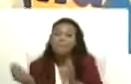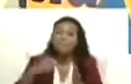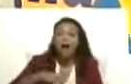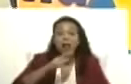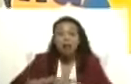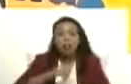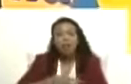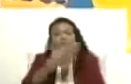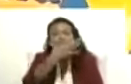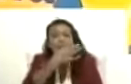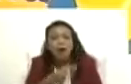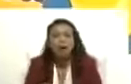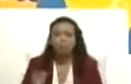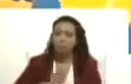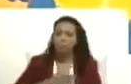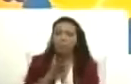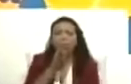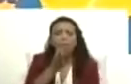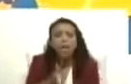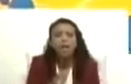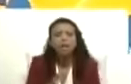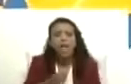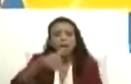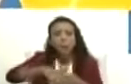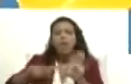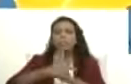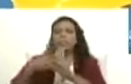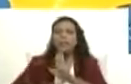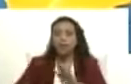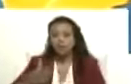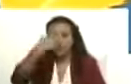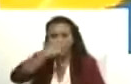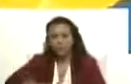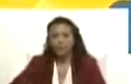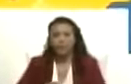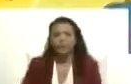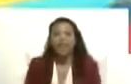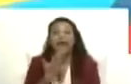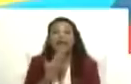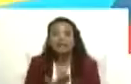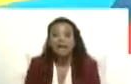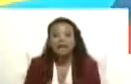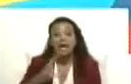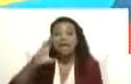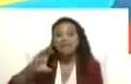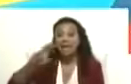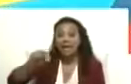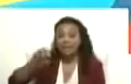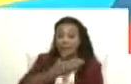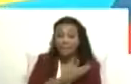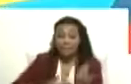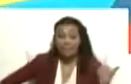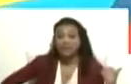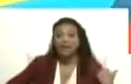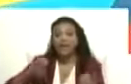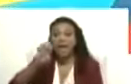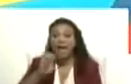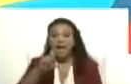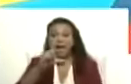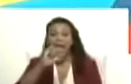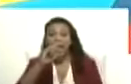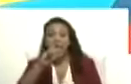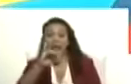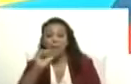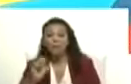las facilidades para que ustedes puedan sufragar su voto. Agradecemos al presidente del Consejo Nacional Electoral, Elvis Amoroso, a